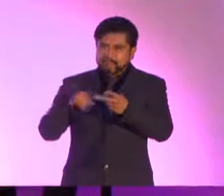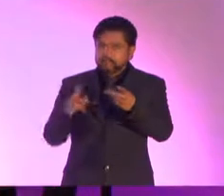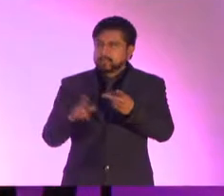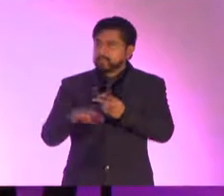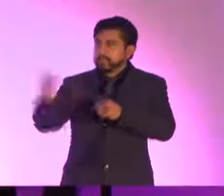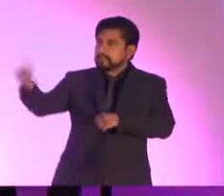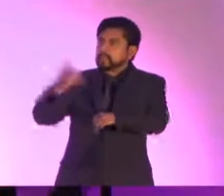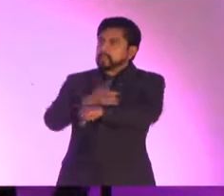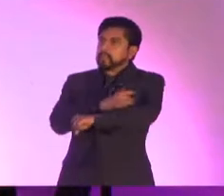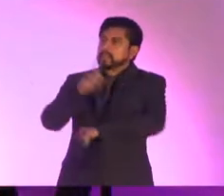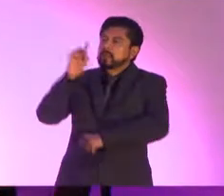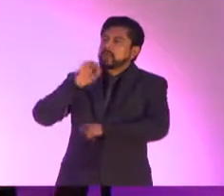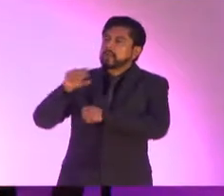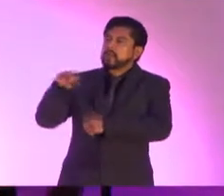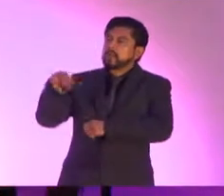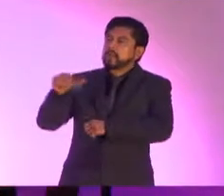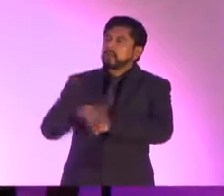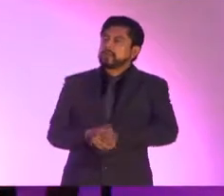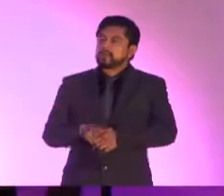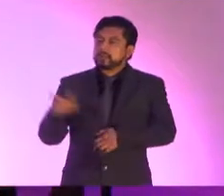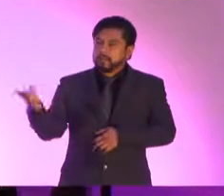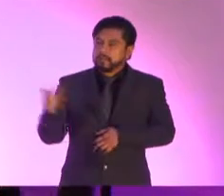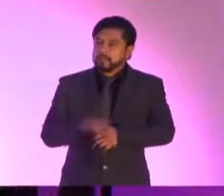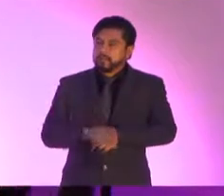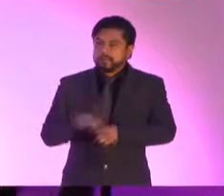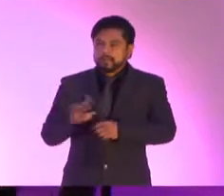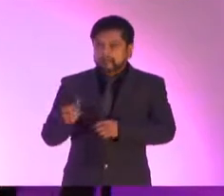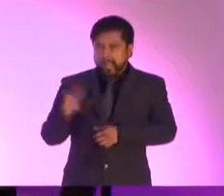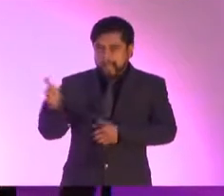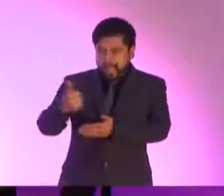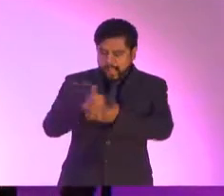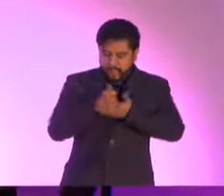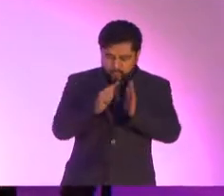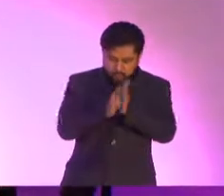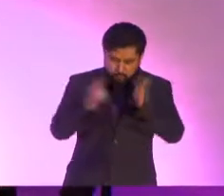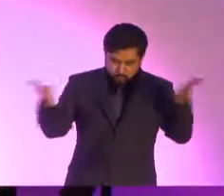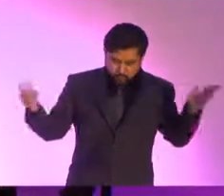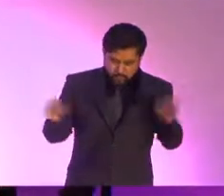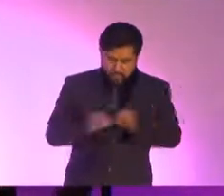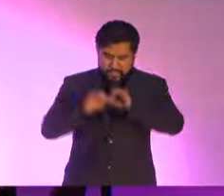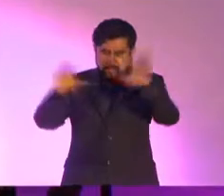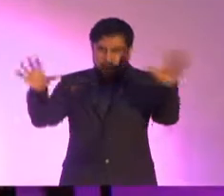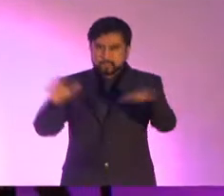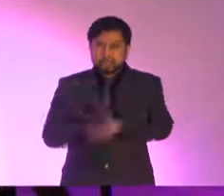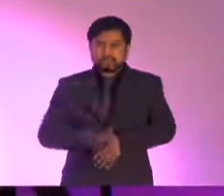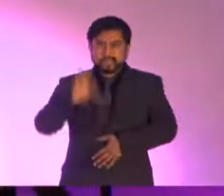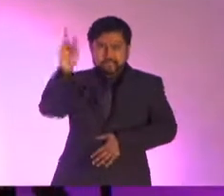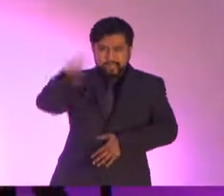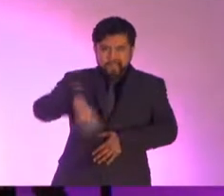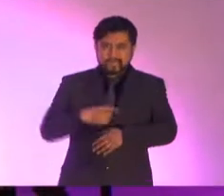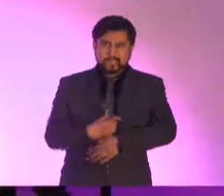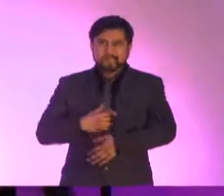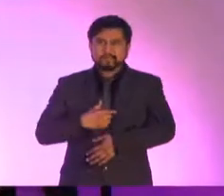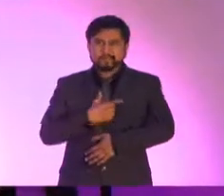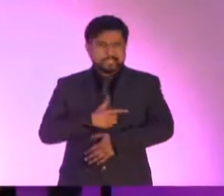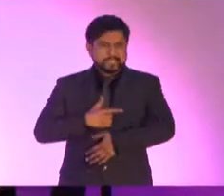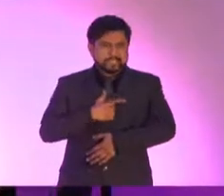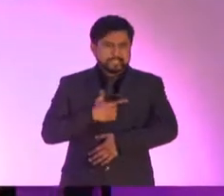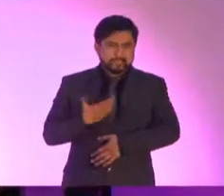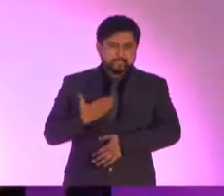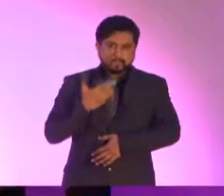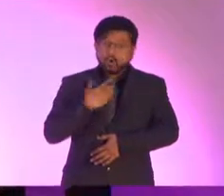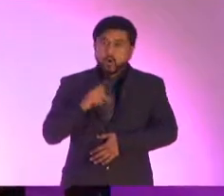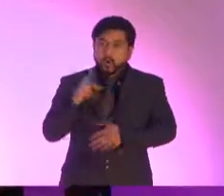a mi compañera Ana que hizo posible este libro. Y de verdad que es un placer volver a